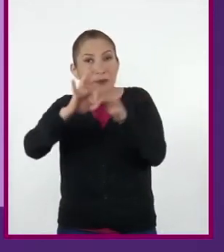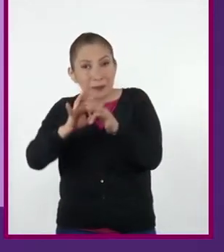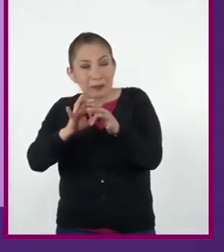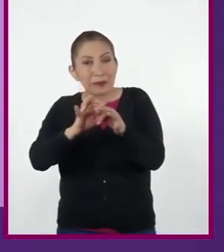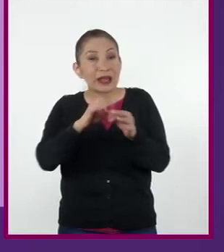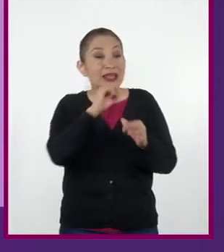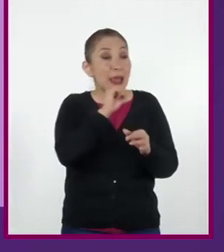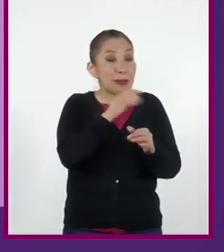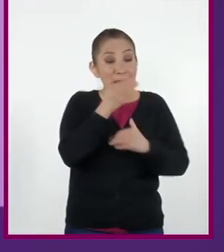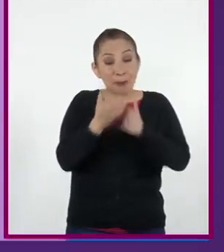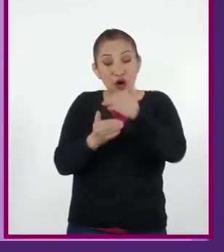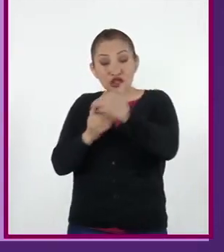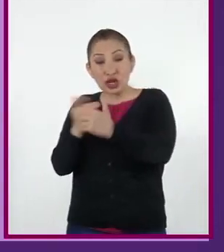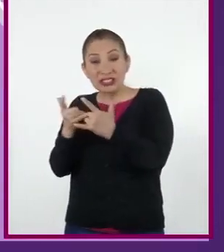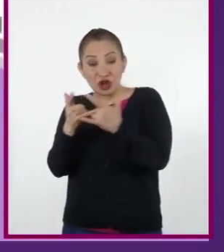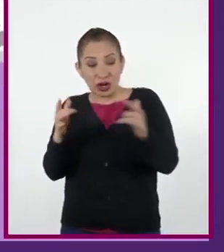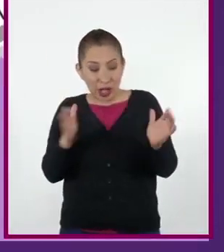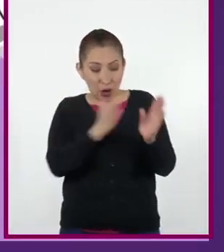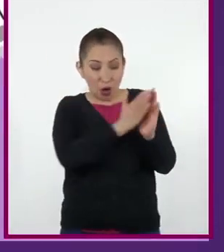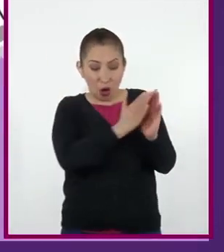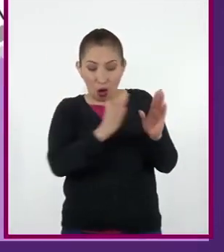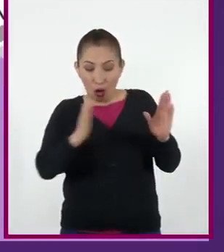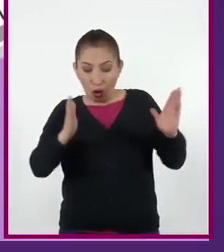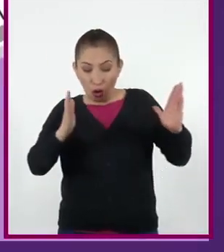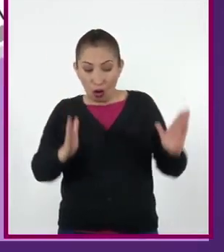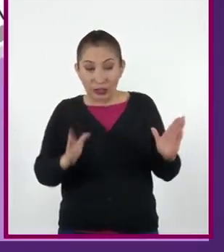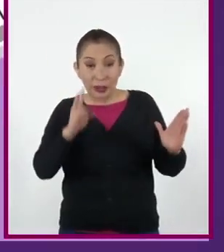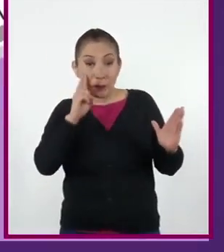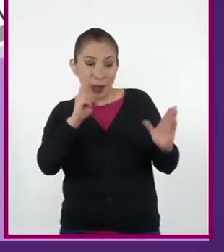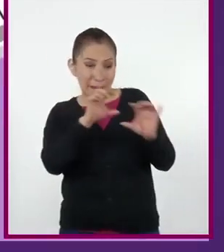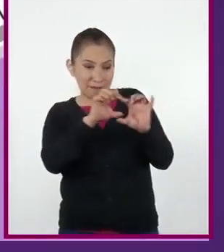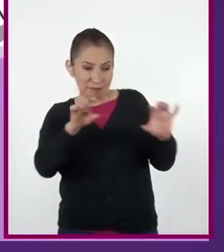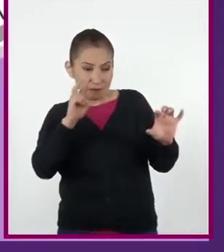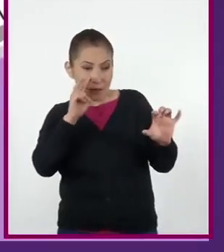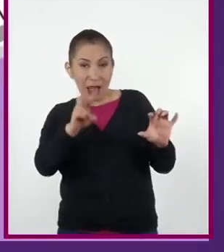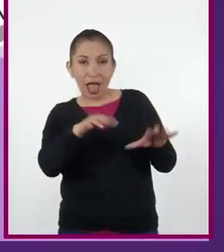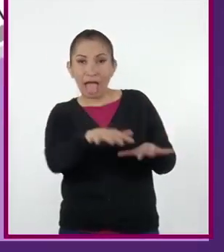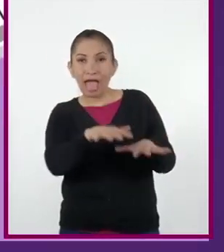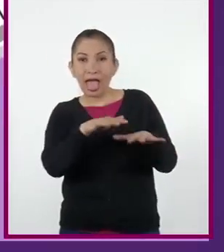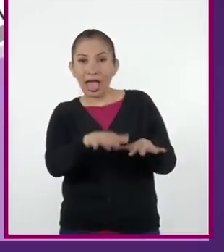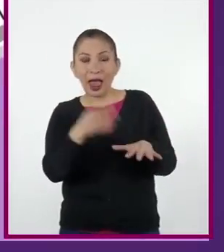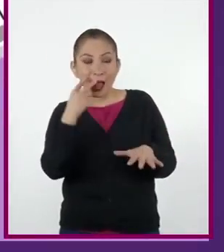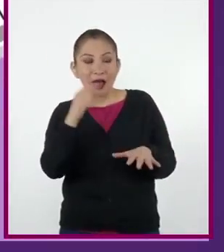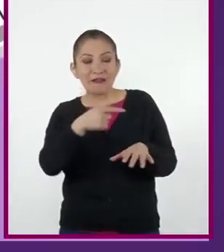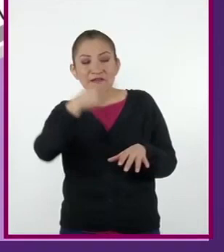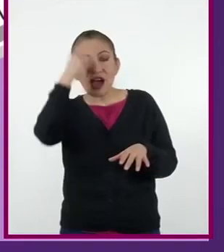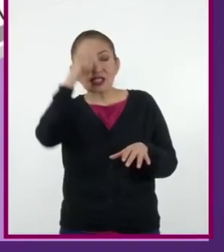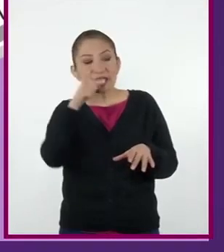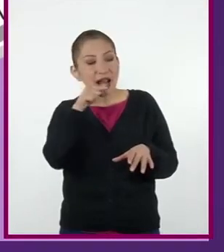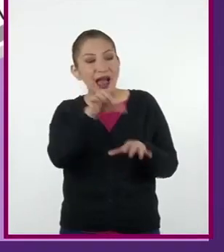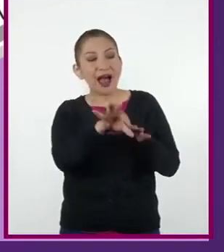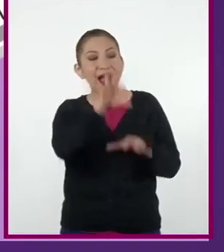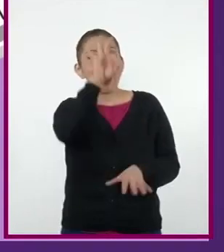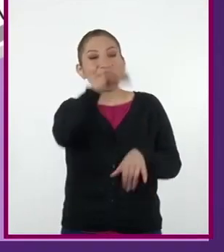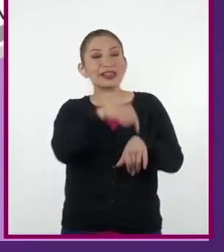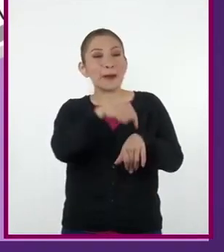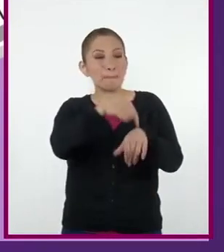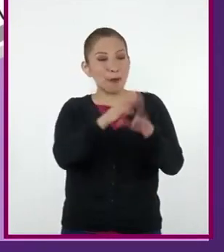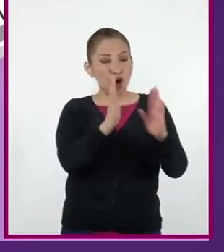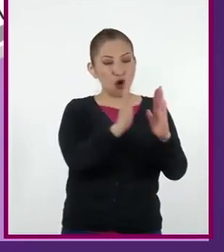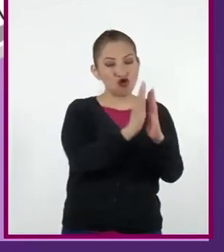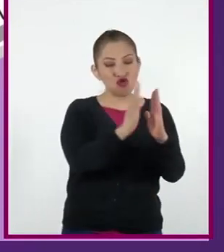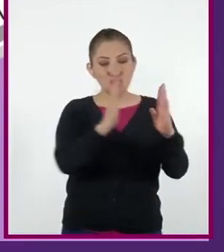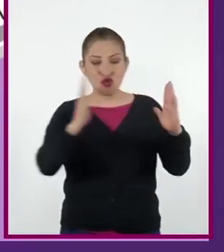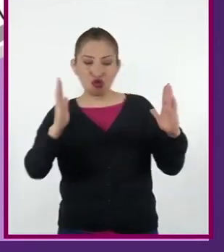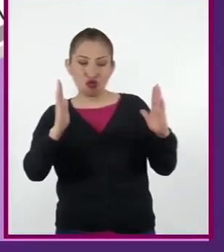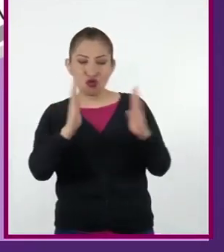como procesos históricos, y por su forma gráfica nos ayudan a identificar rápidamente la duración de